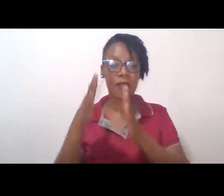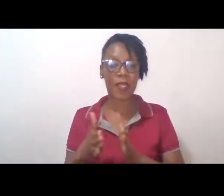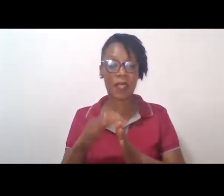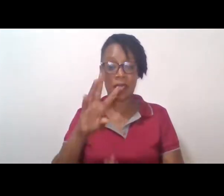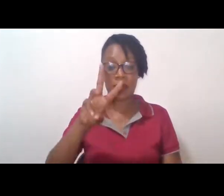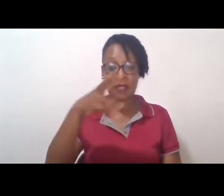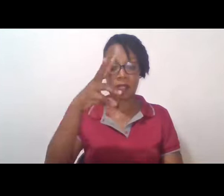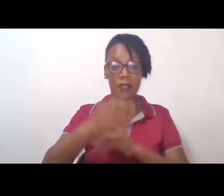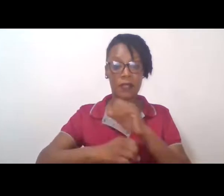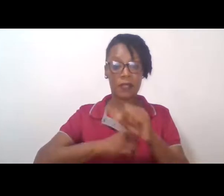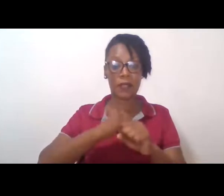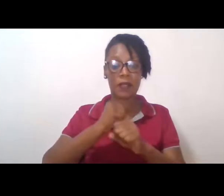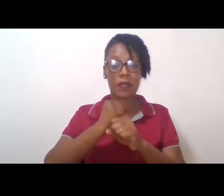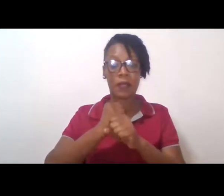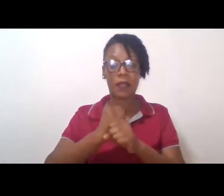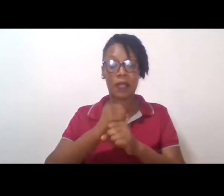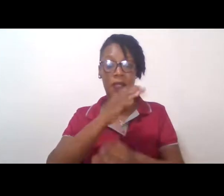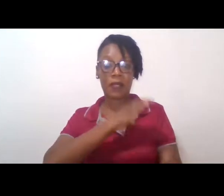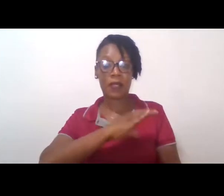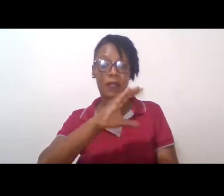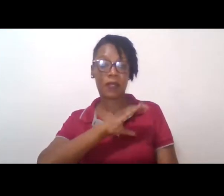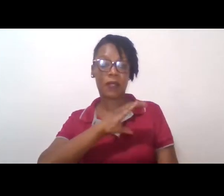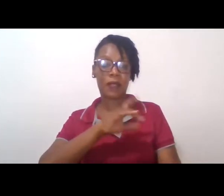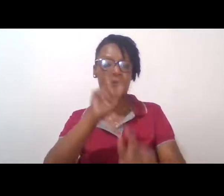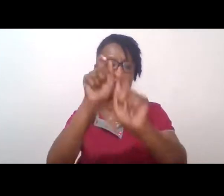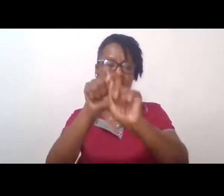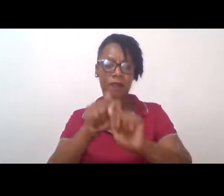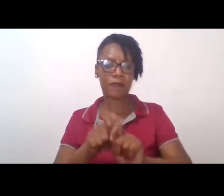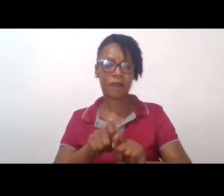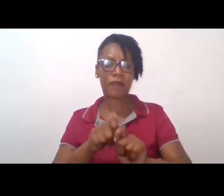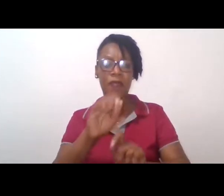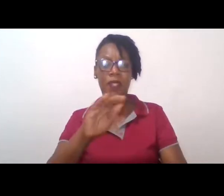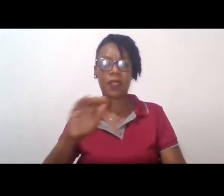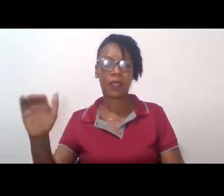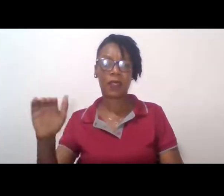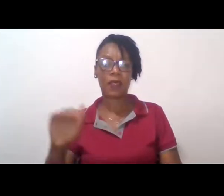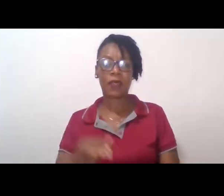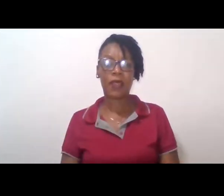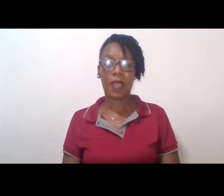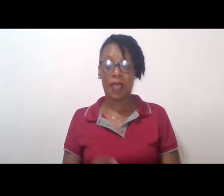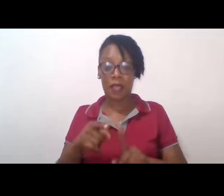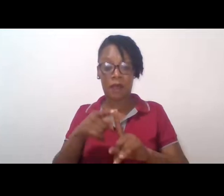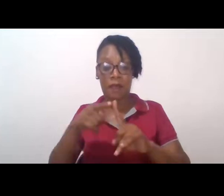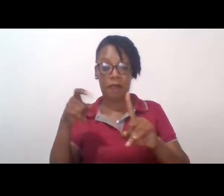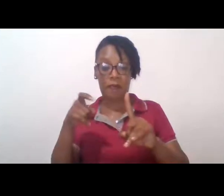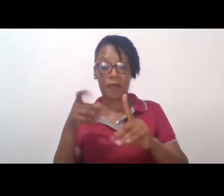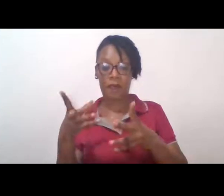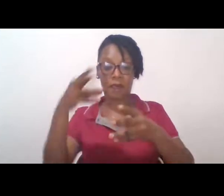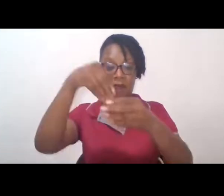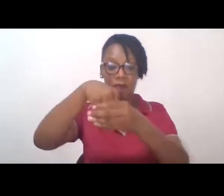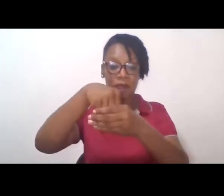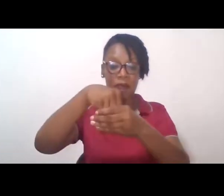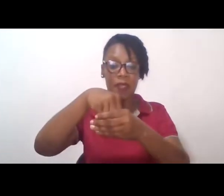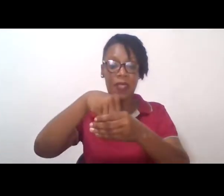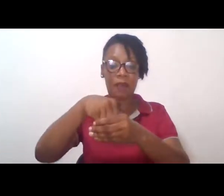sexto las características y particularidades de estos niños, desde la integración e incluso para